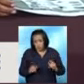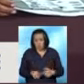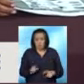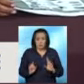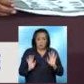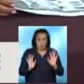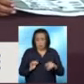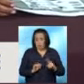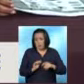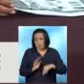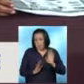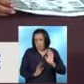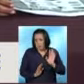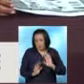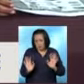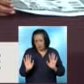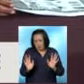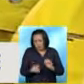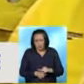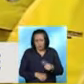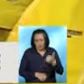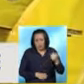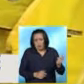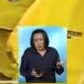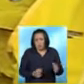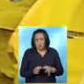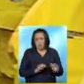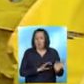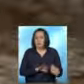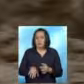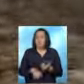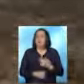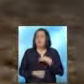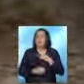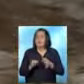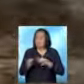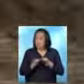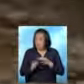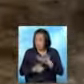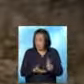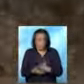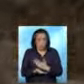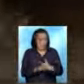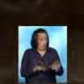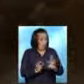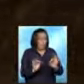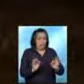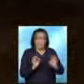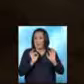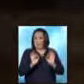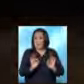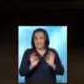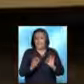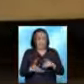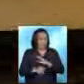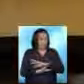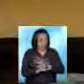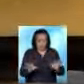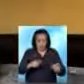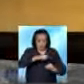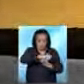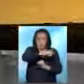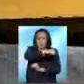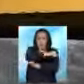es masa, no hay que darle otro sentido. Además, aprovechó para indicar que no existe ningún peligro de caída del